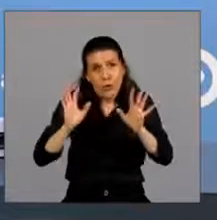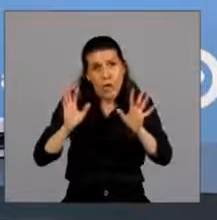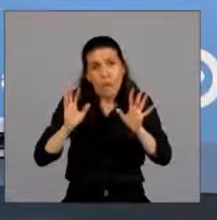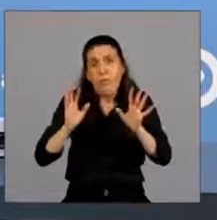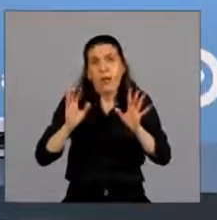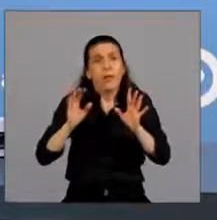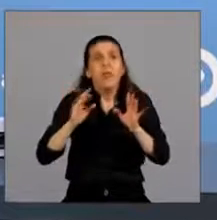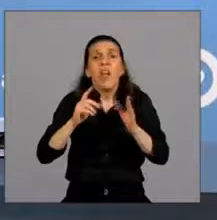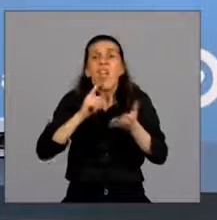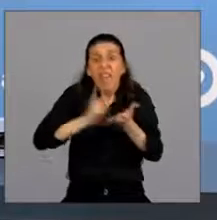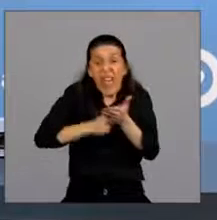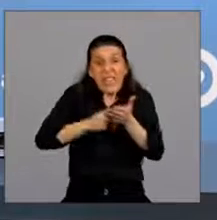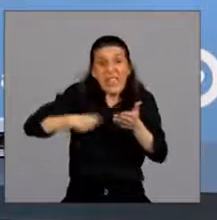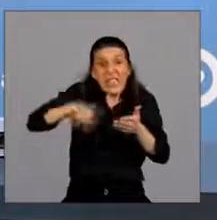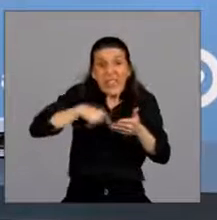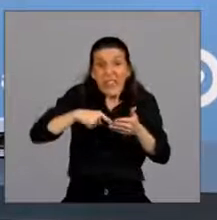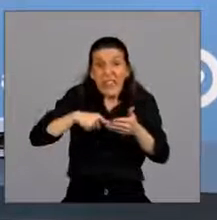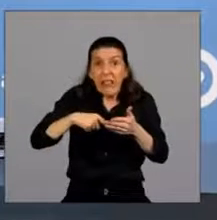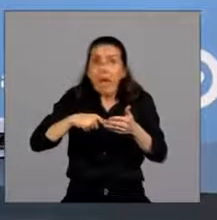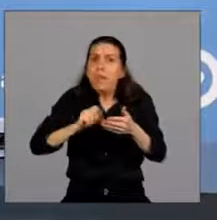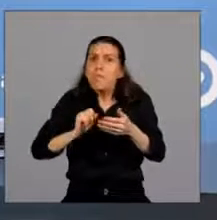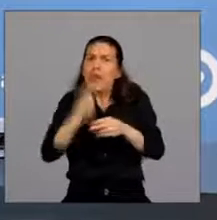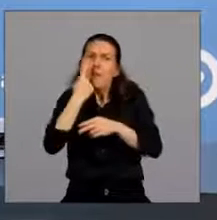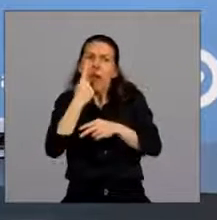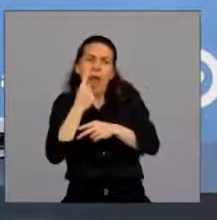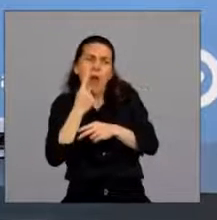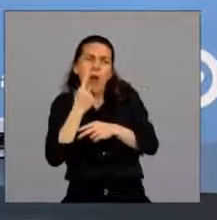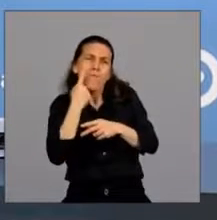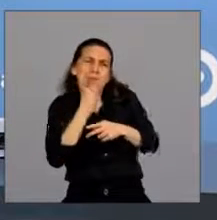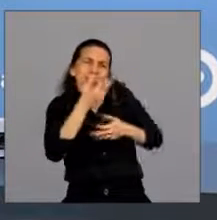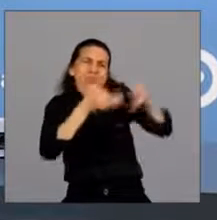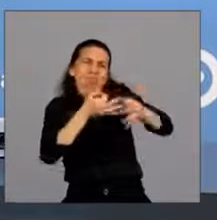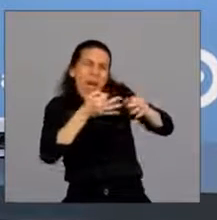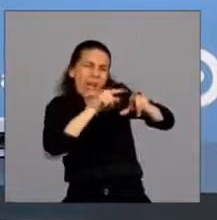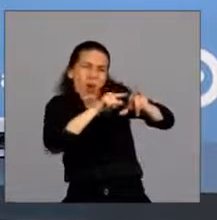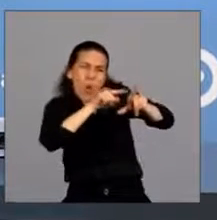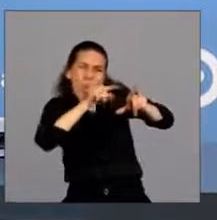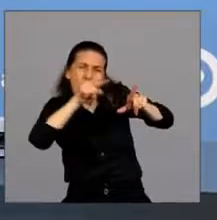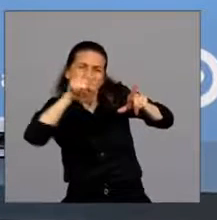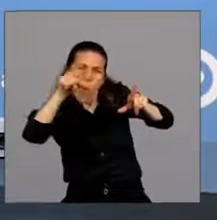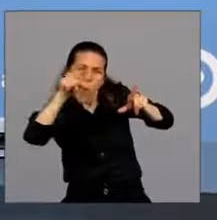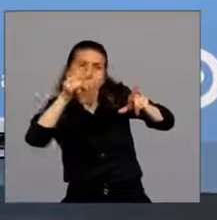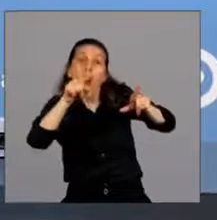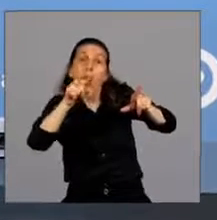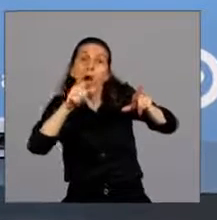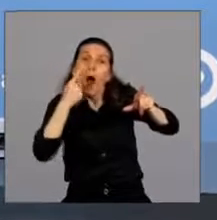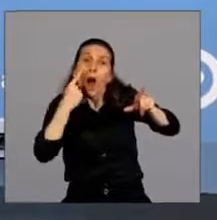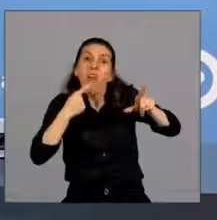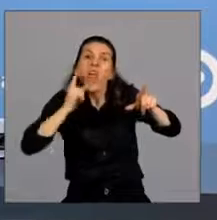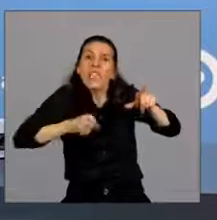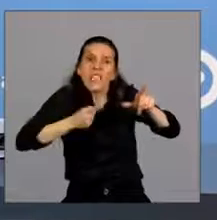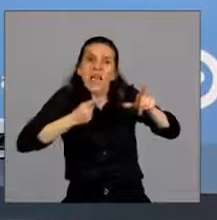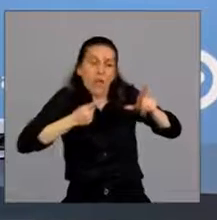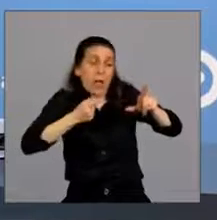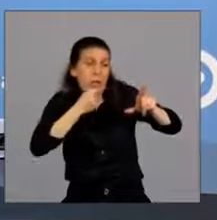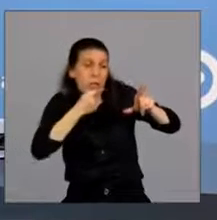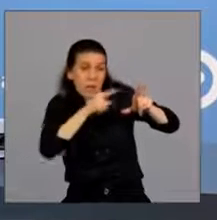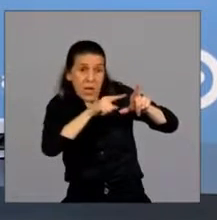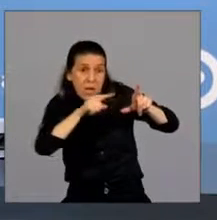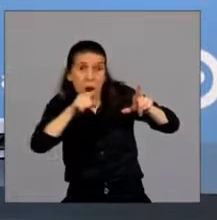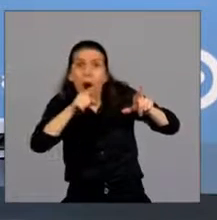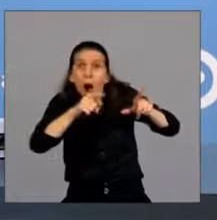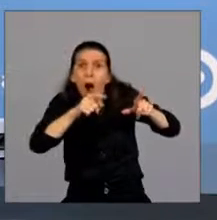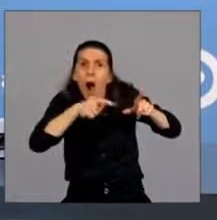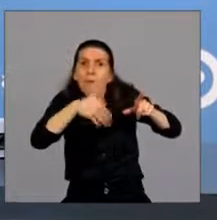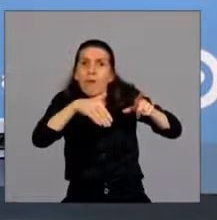todas las decisiones las tomamos en base a los datos, las decisiones se pueden revertir, si los datos nos muestran que los casos hayan aumentado